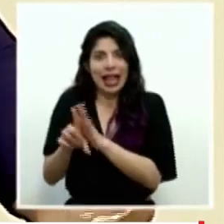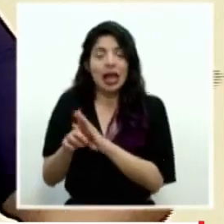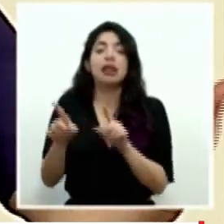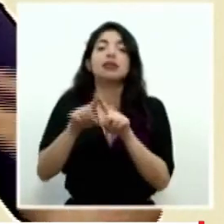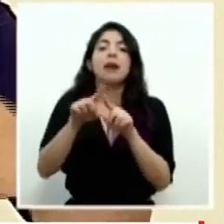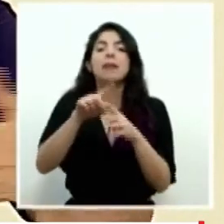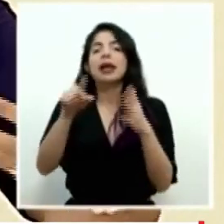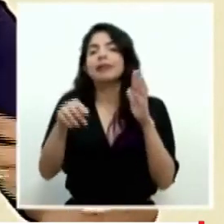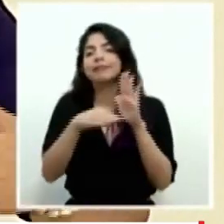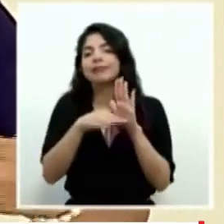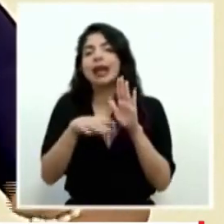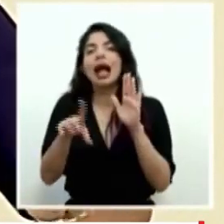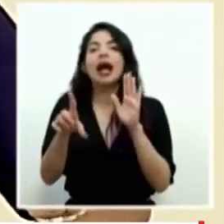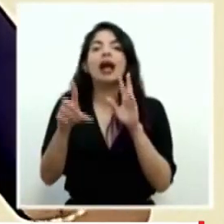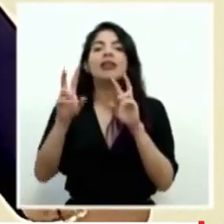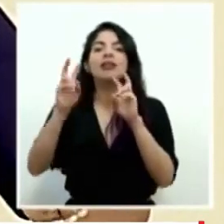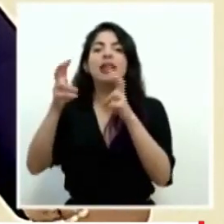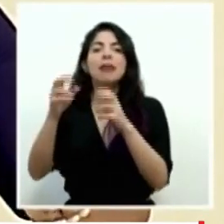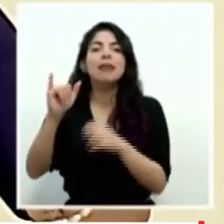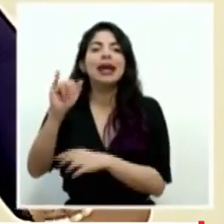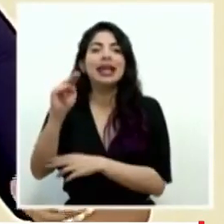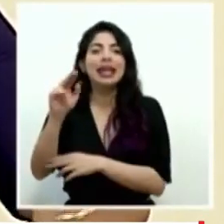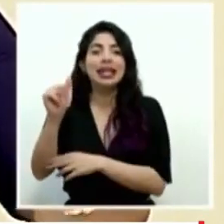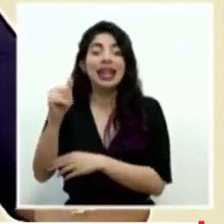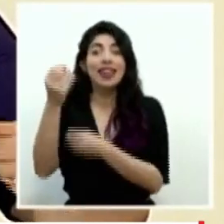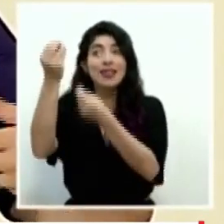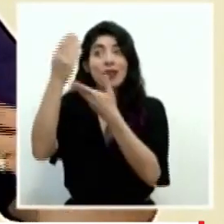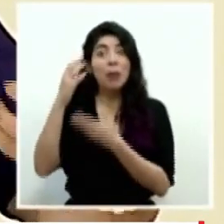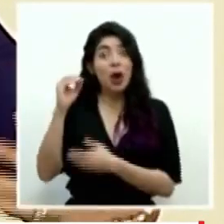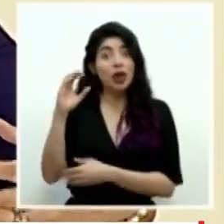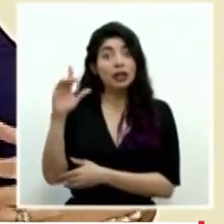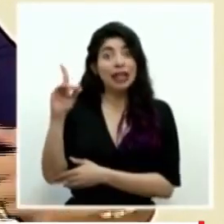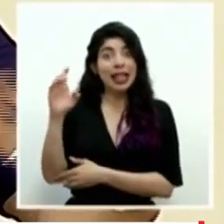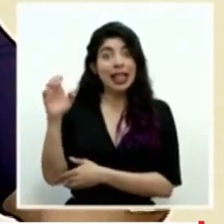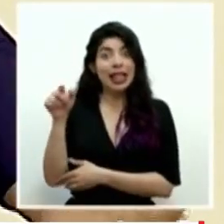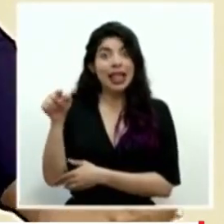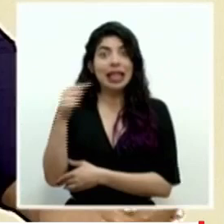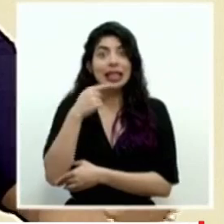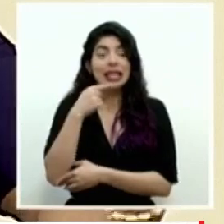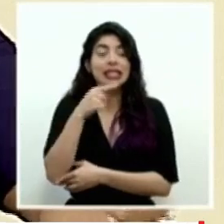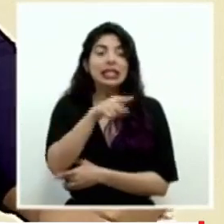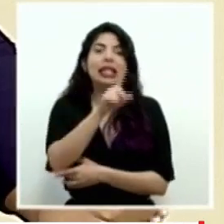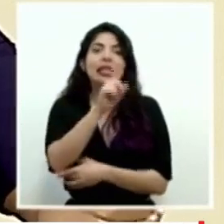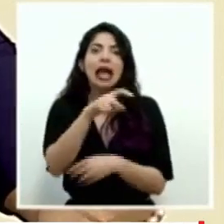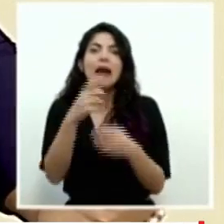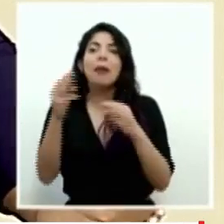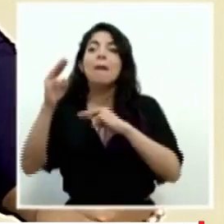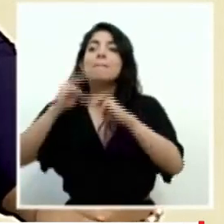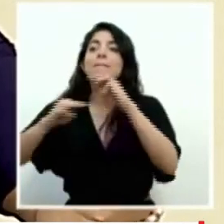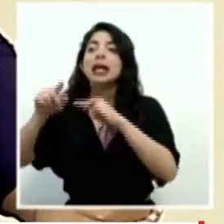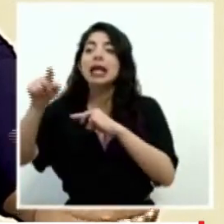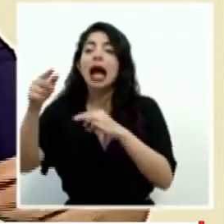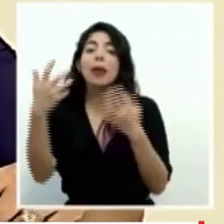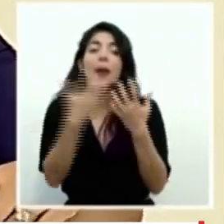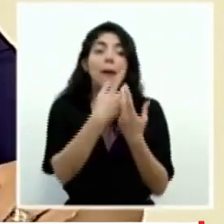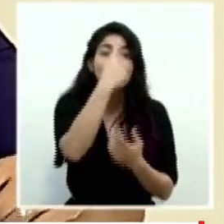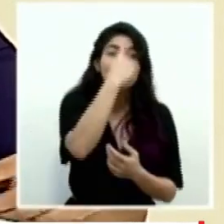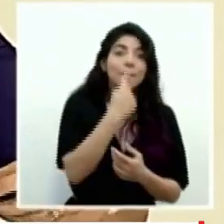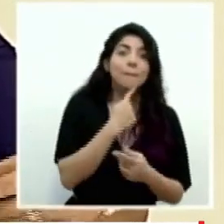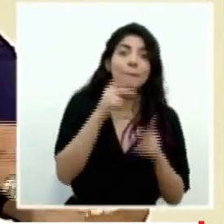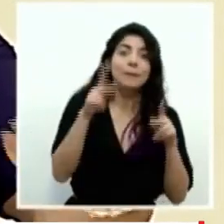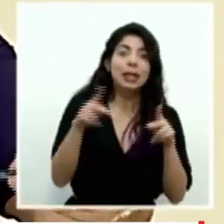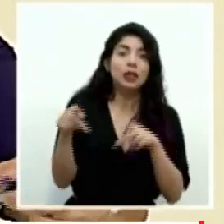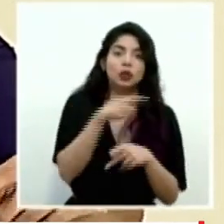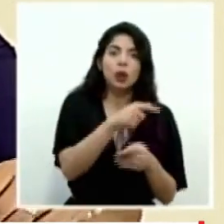que necesita conciliarse mejor, ya lo decía el informe de la OCDE esta semana, conciliar mejor las necesidades de los mercados con el perfil de las